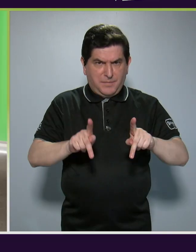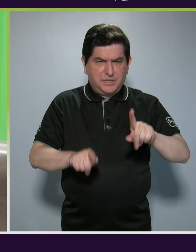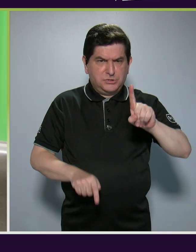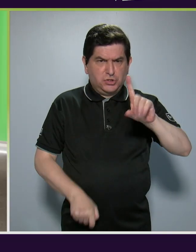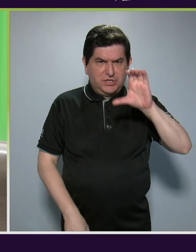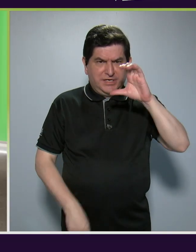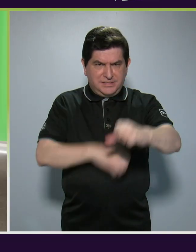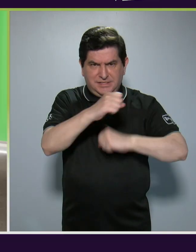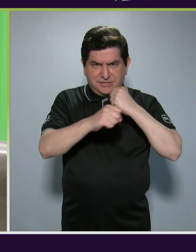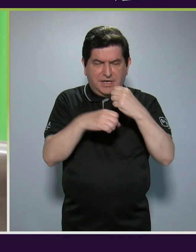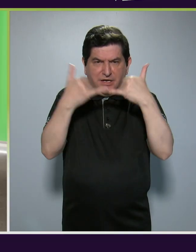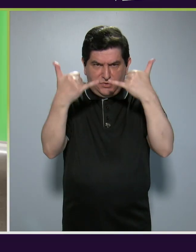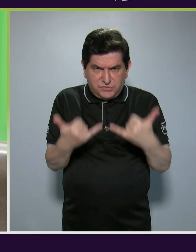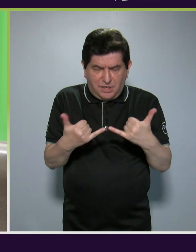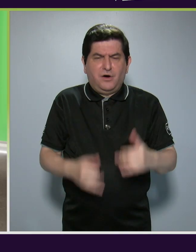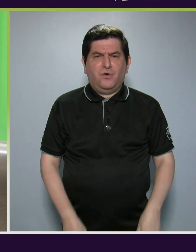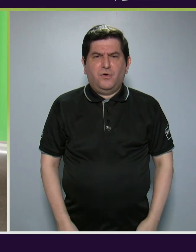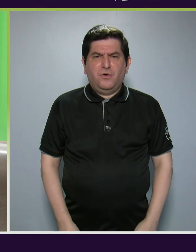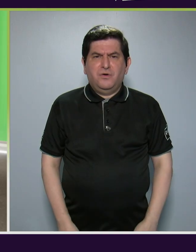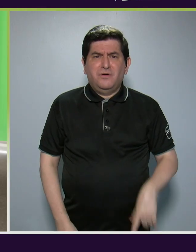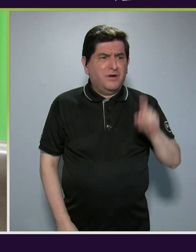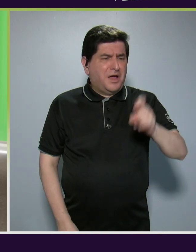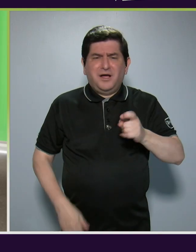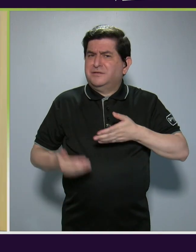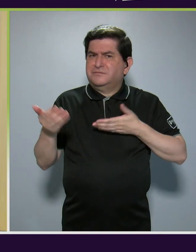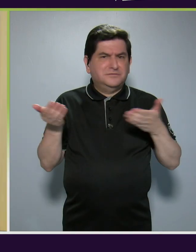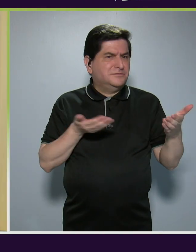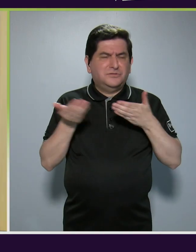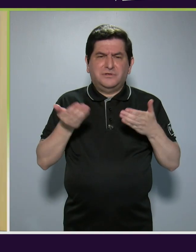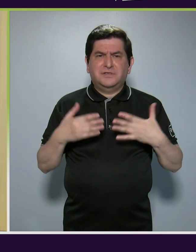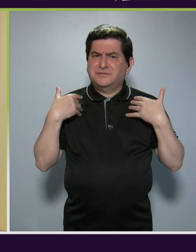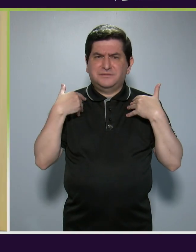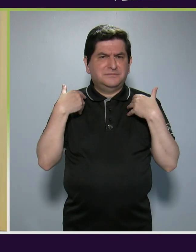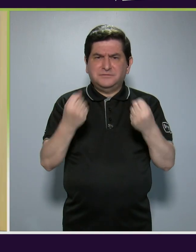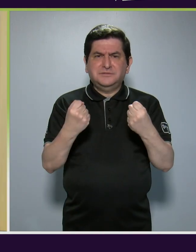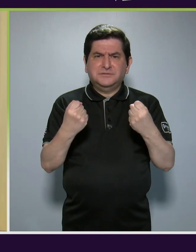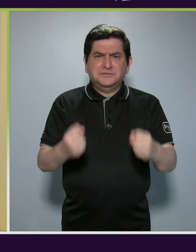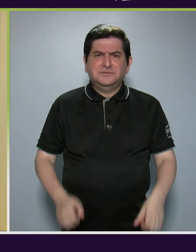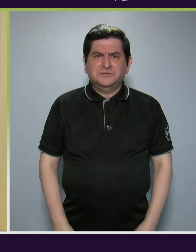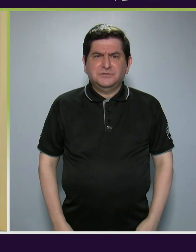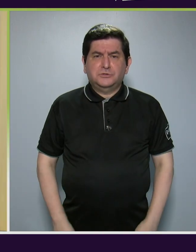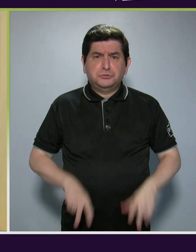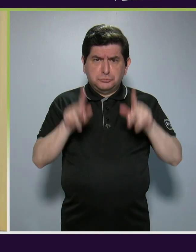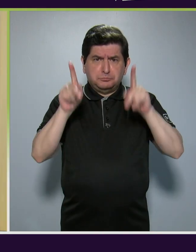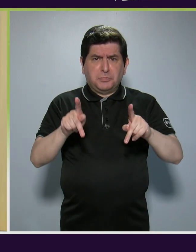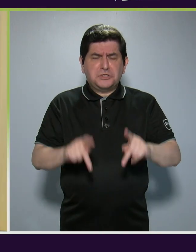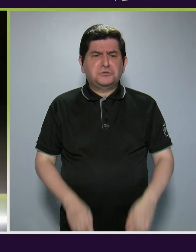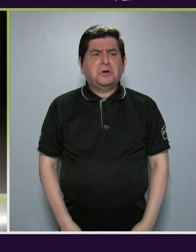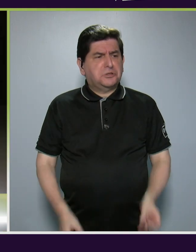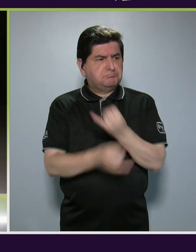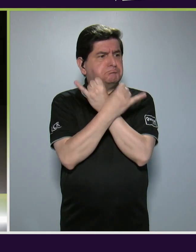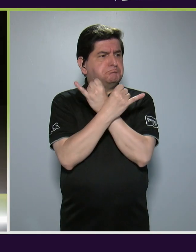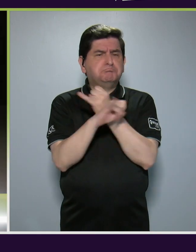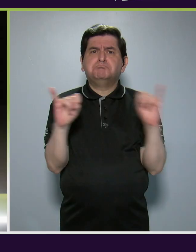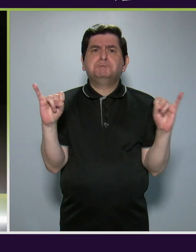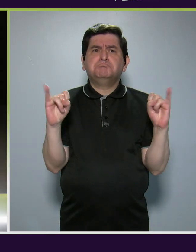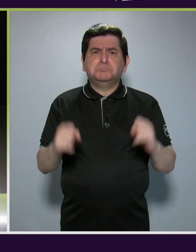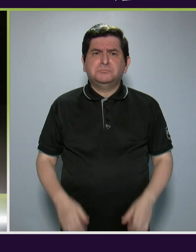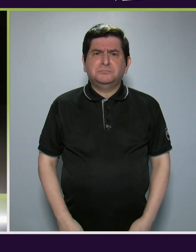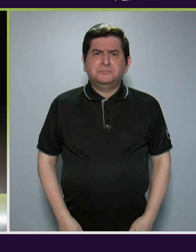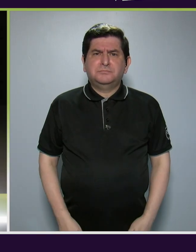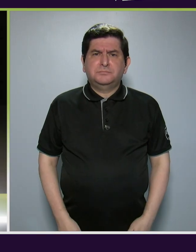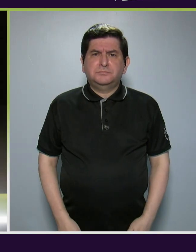la actualidad casi no están requiriendo de servicios de salud, por ejemplo, ¿verdad? Son personas muy autónomas. Y con